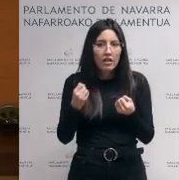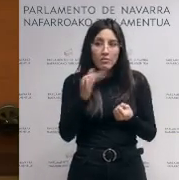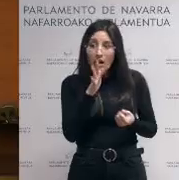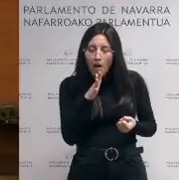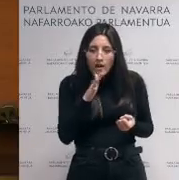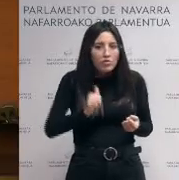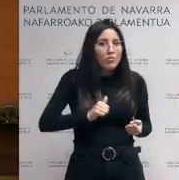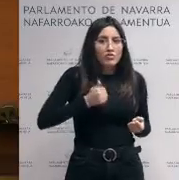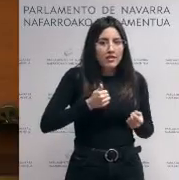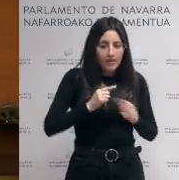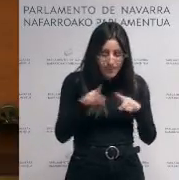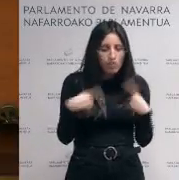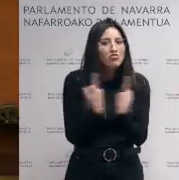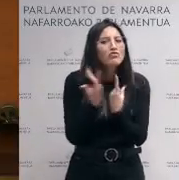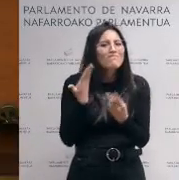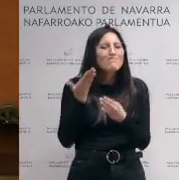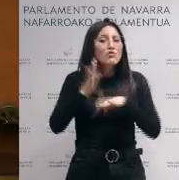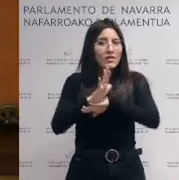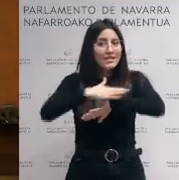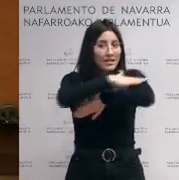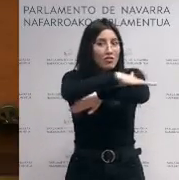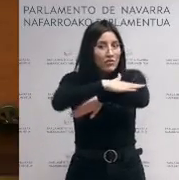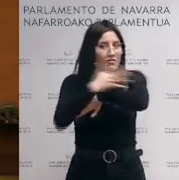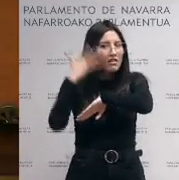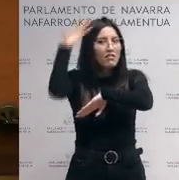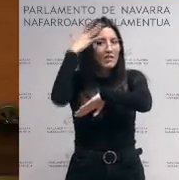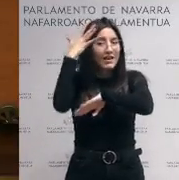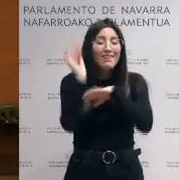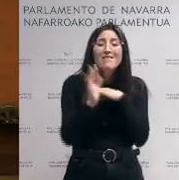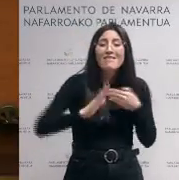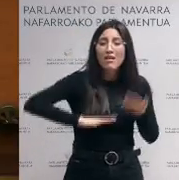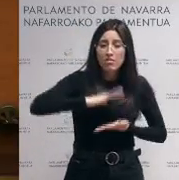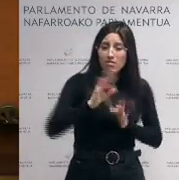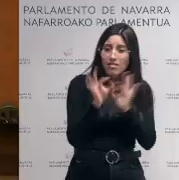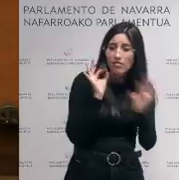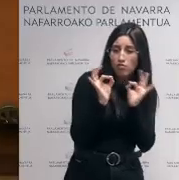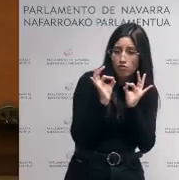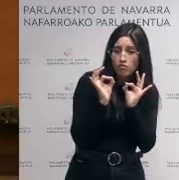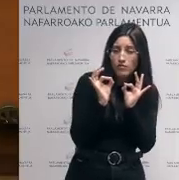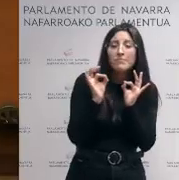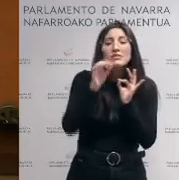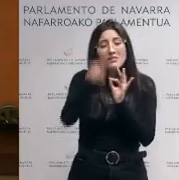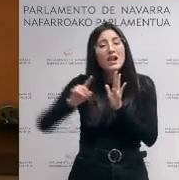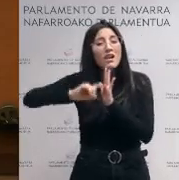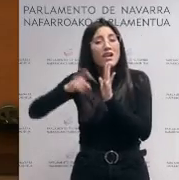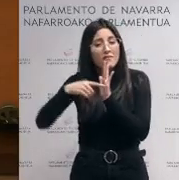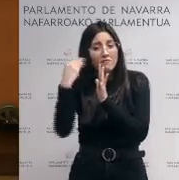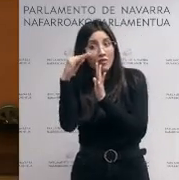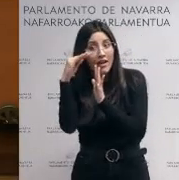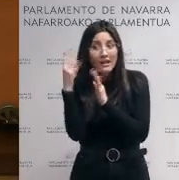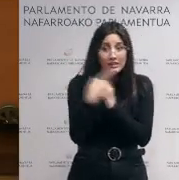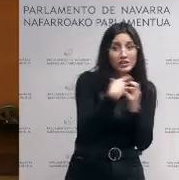nuestro autogobierno, que nuestra capacidad de decisión, que nuestro régimen foral puede usarse